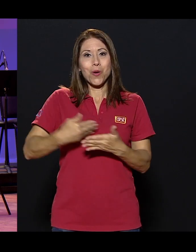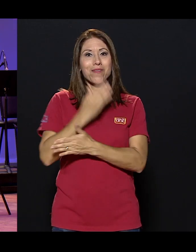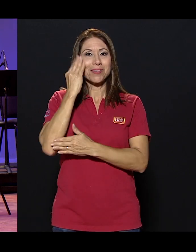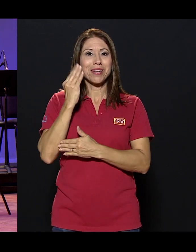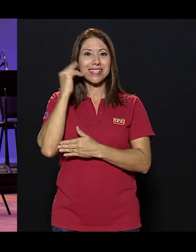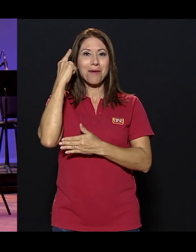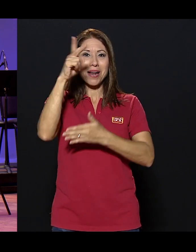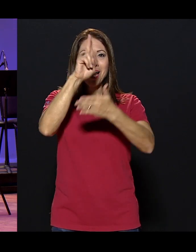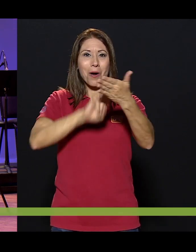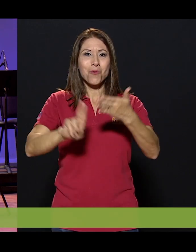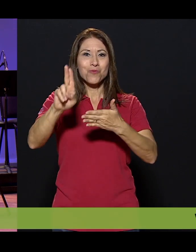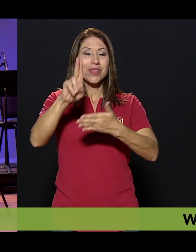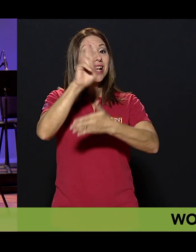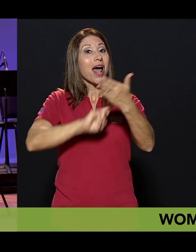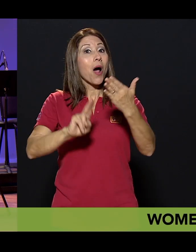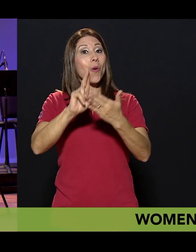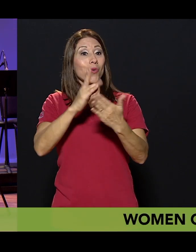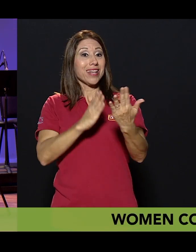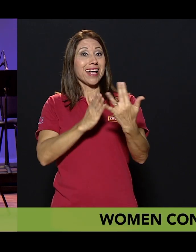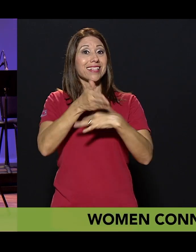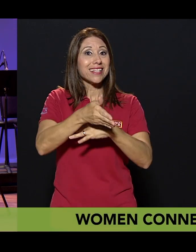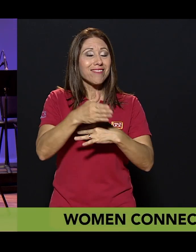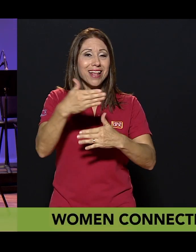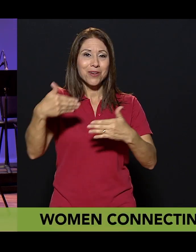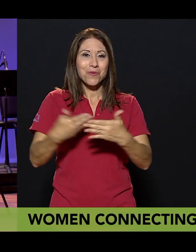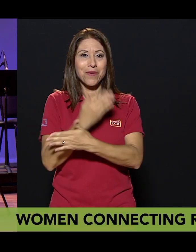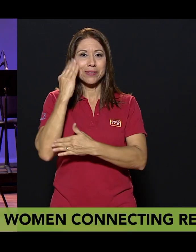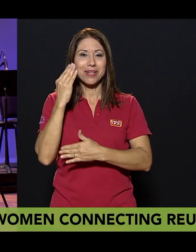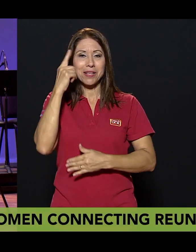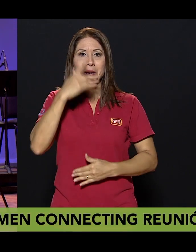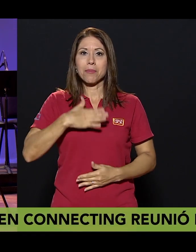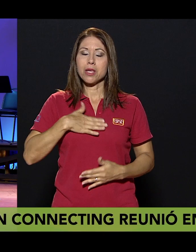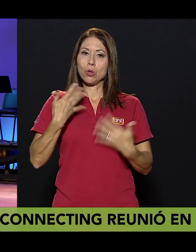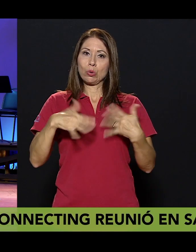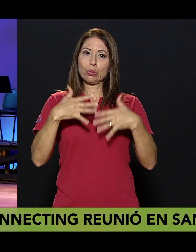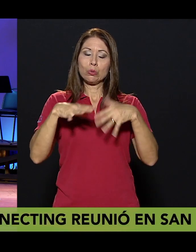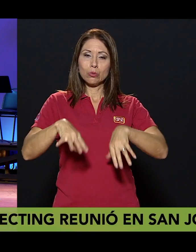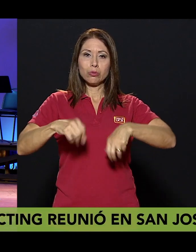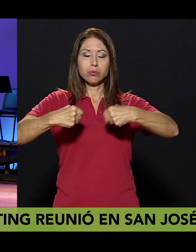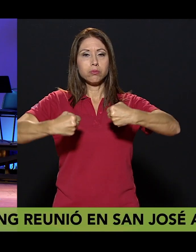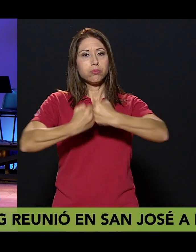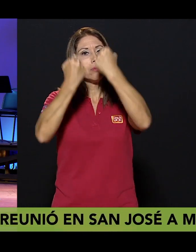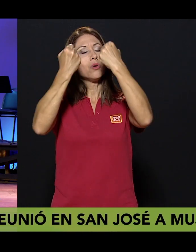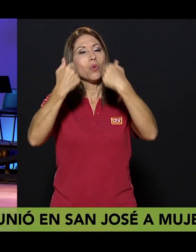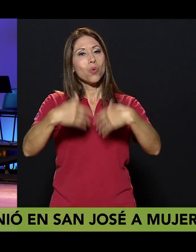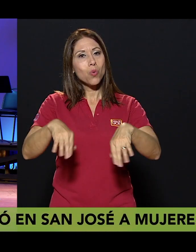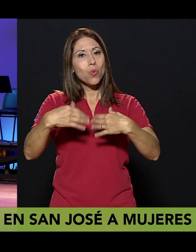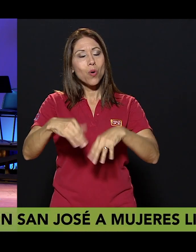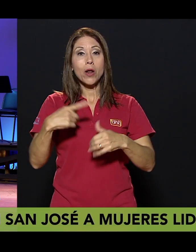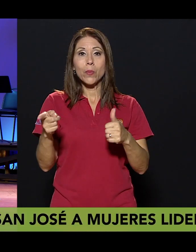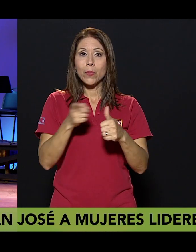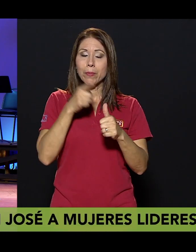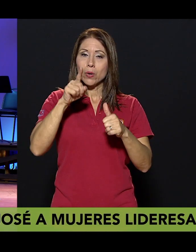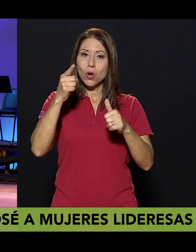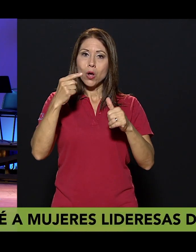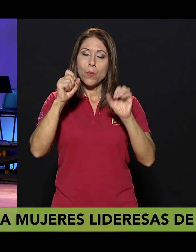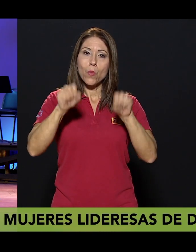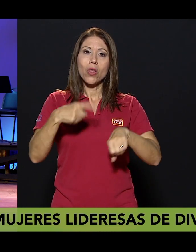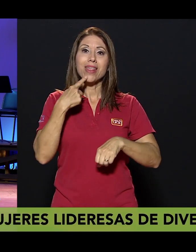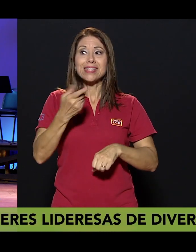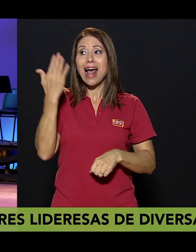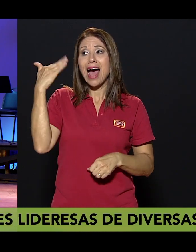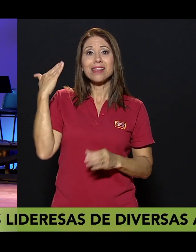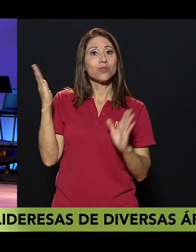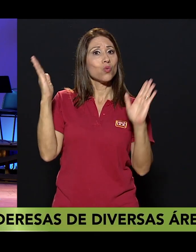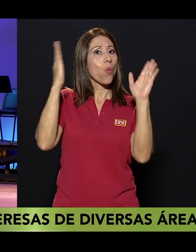la U, igual que la U inaccesible era una nueva experiencia para mí. Y fue todo un reto, por supuesto. Lo primero que puedo decir es eso, no